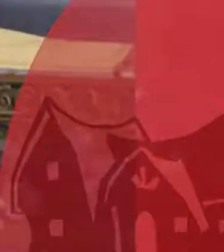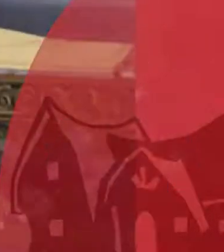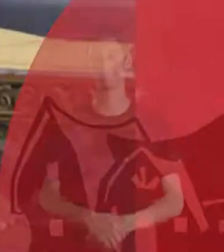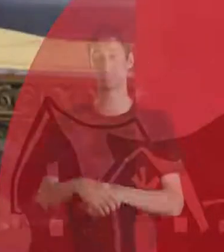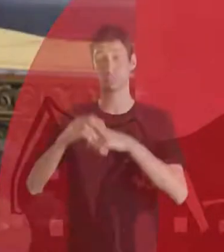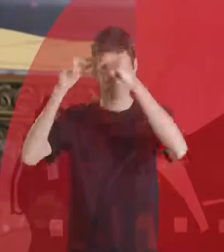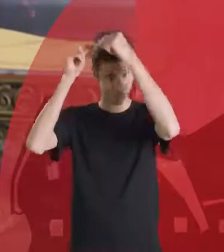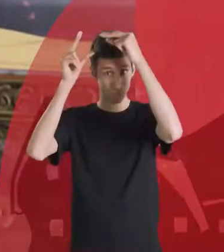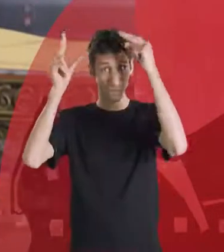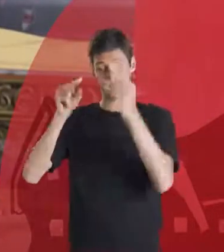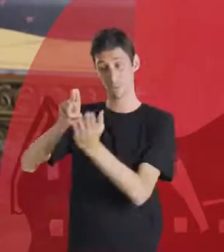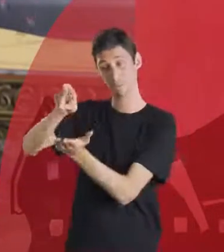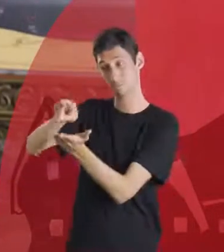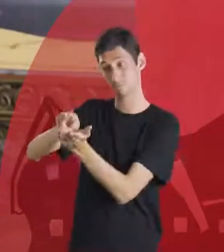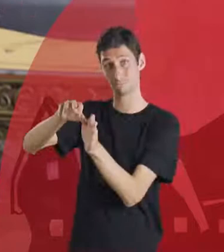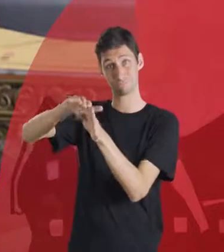ella.